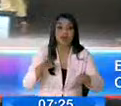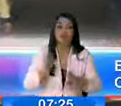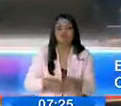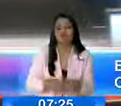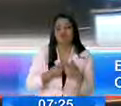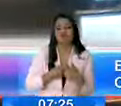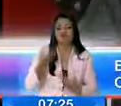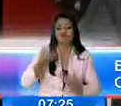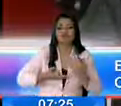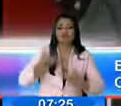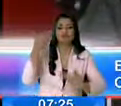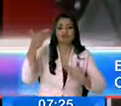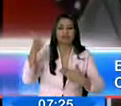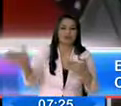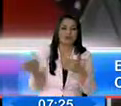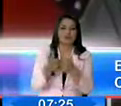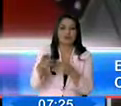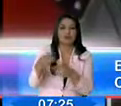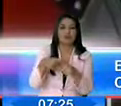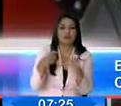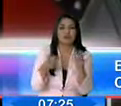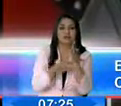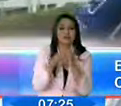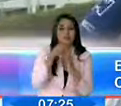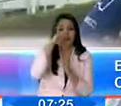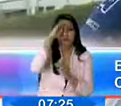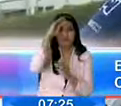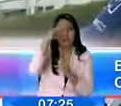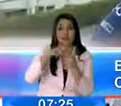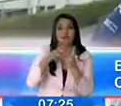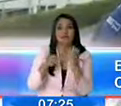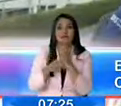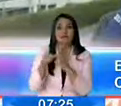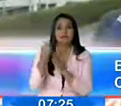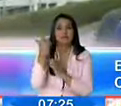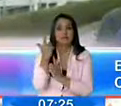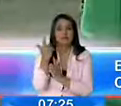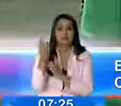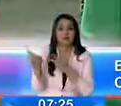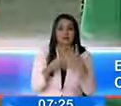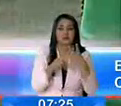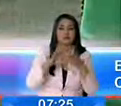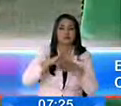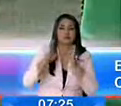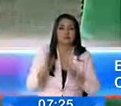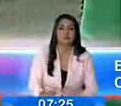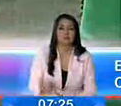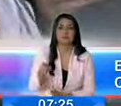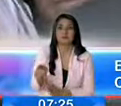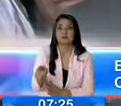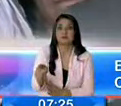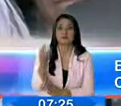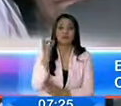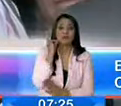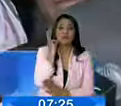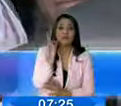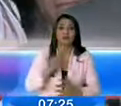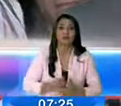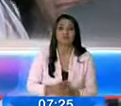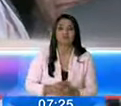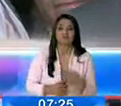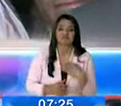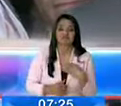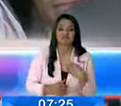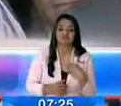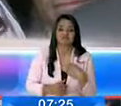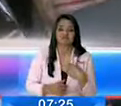enjuiciamiento político en contra de los exministros César Navas y Patricio Zambrano y de la canciller de la República. Y por supuesto, es